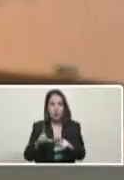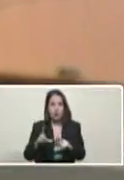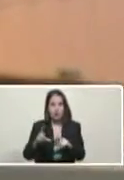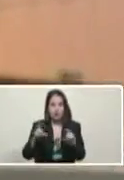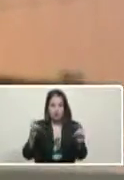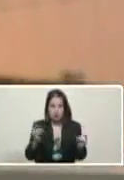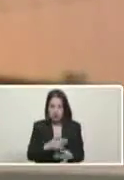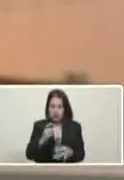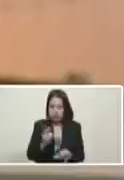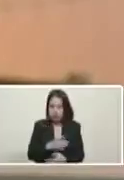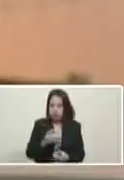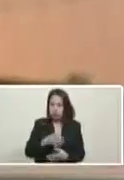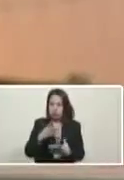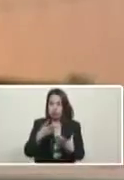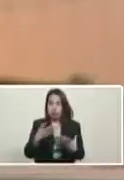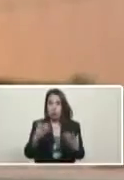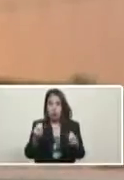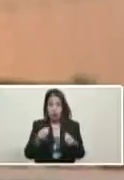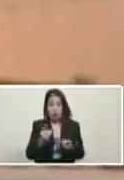Democracia y Terrorismo de Estado.